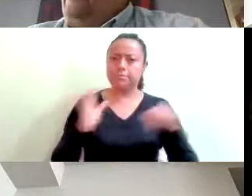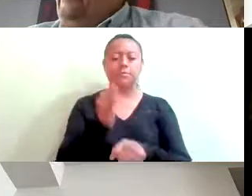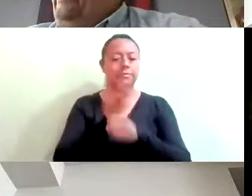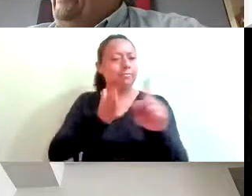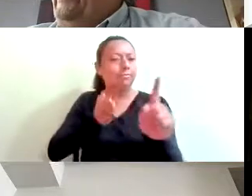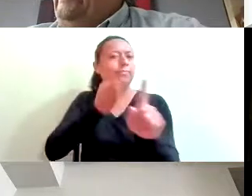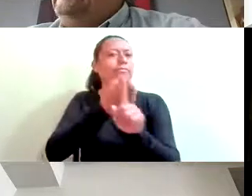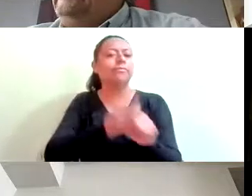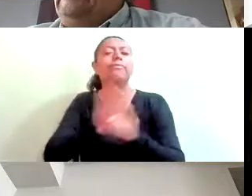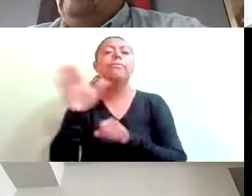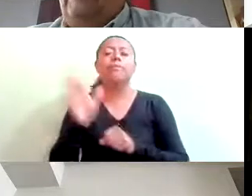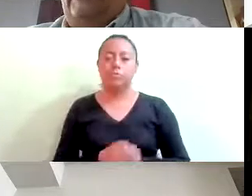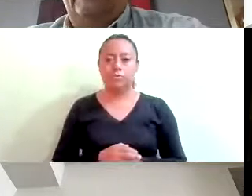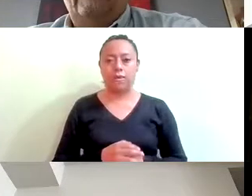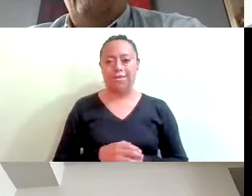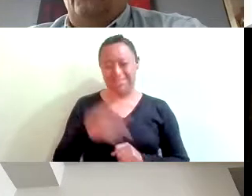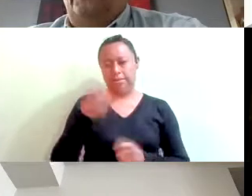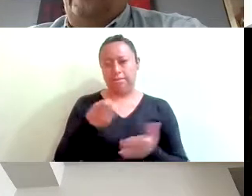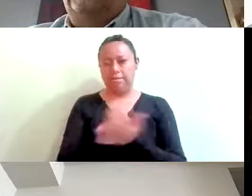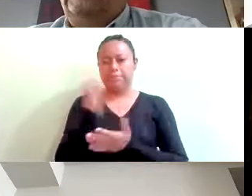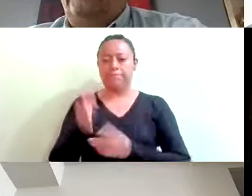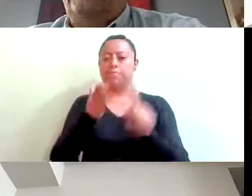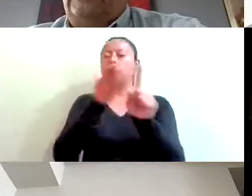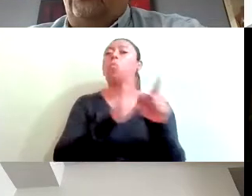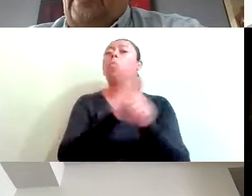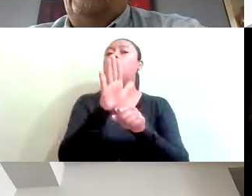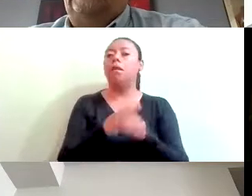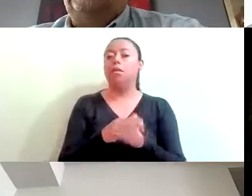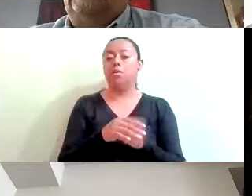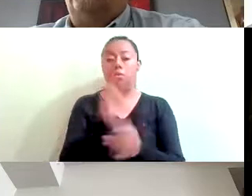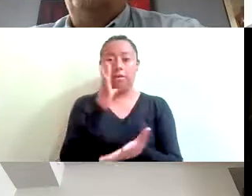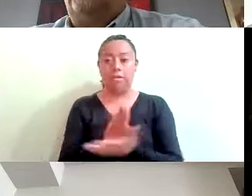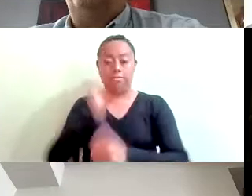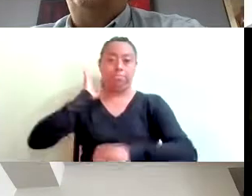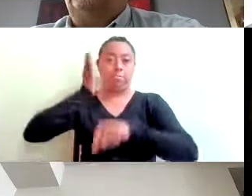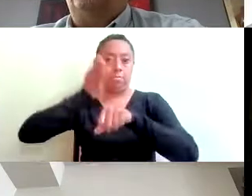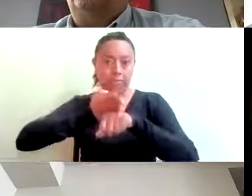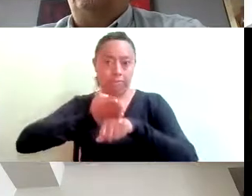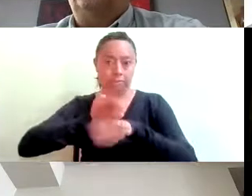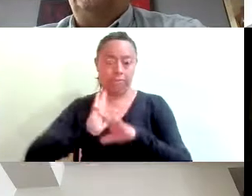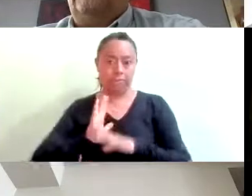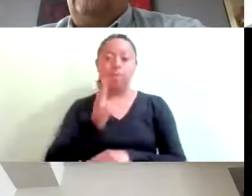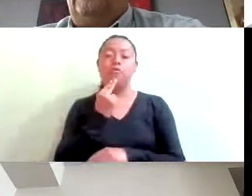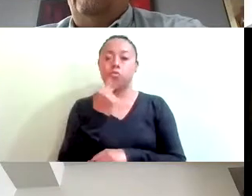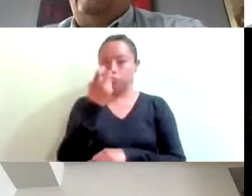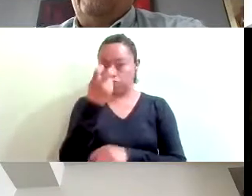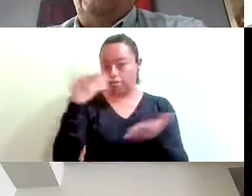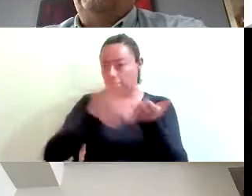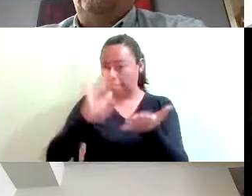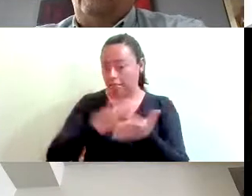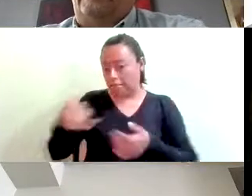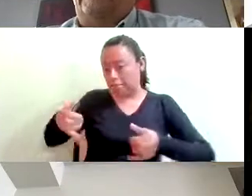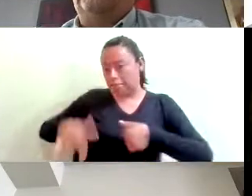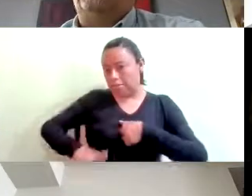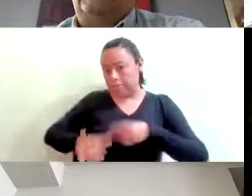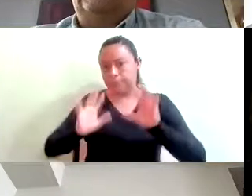tiene en este dictamen no es sancionar este uso de dispositivos como se señala, que es